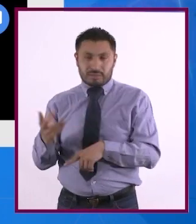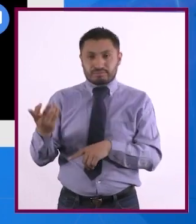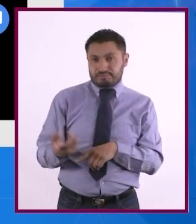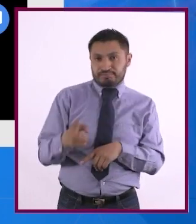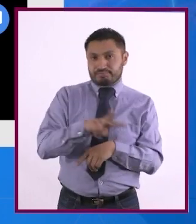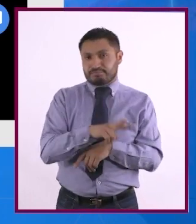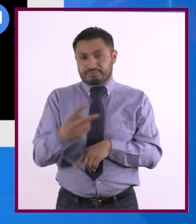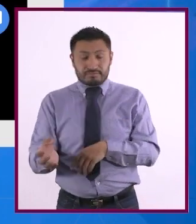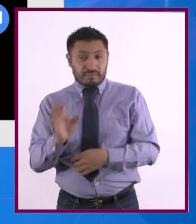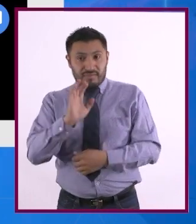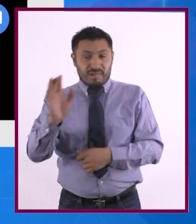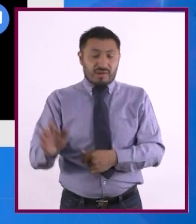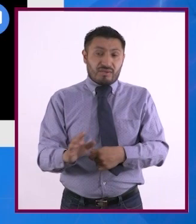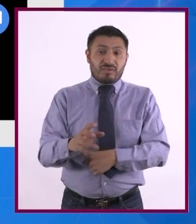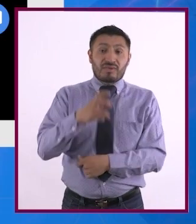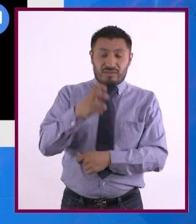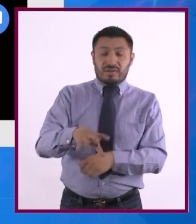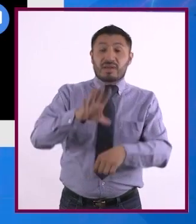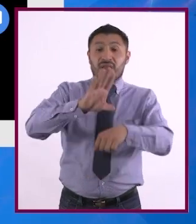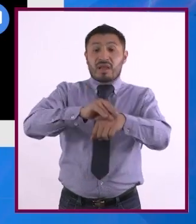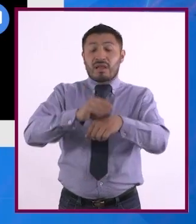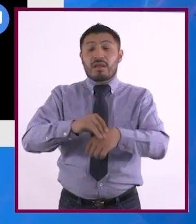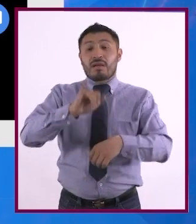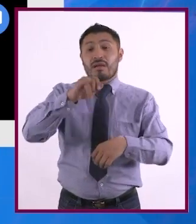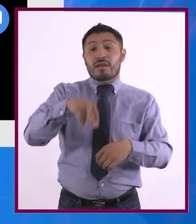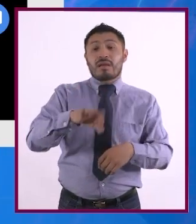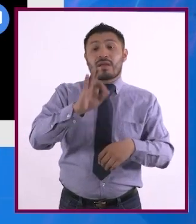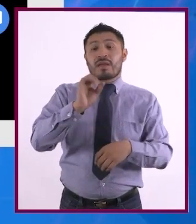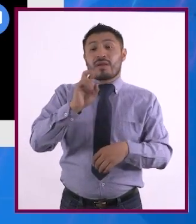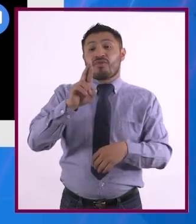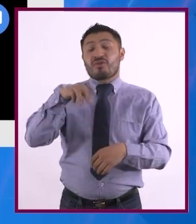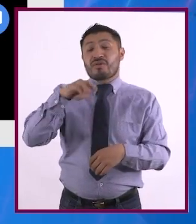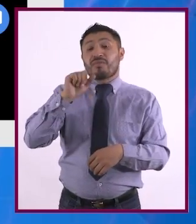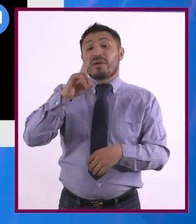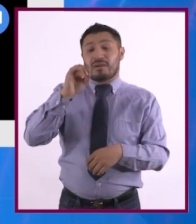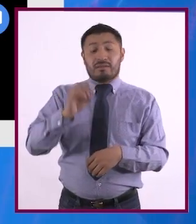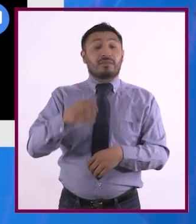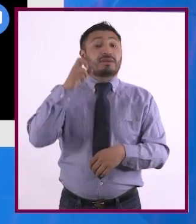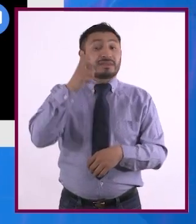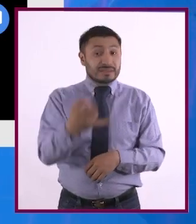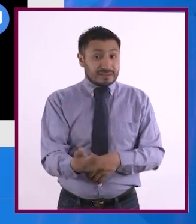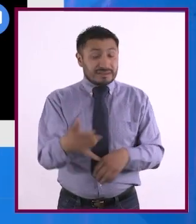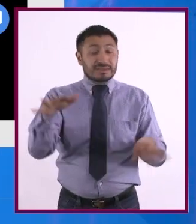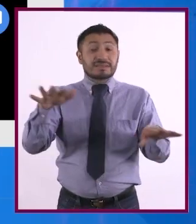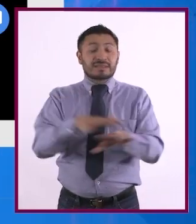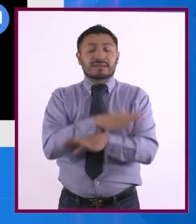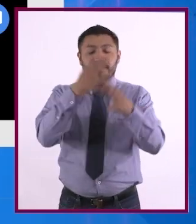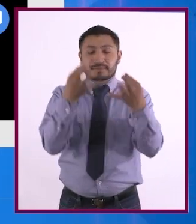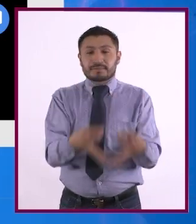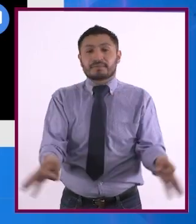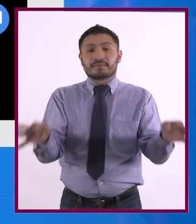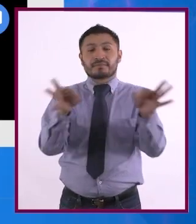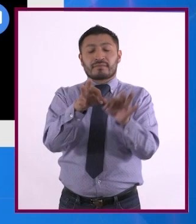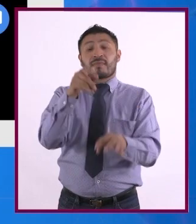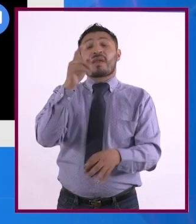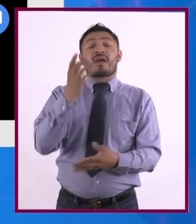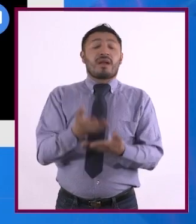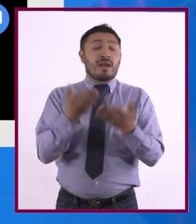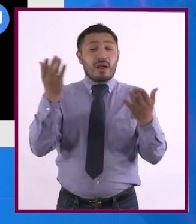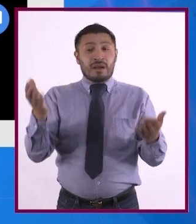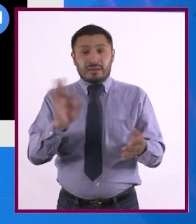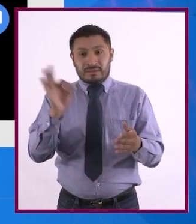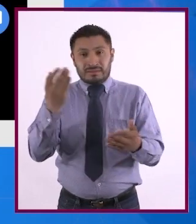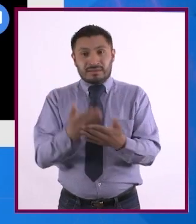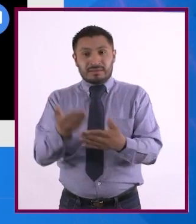momento de introducir esta figura del consentimiento informado y realmente el cambio más sustancial tiene que ver con que ahora quizás si